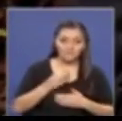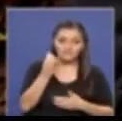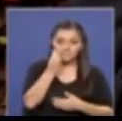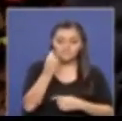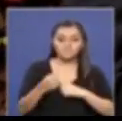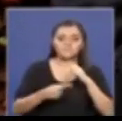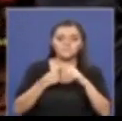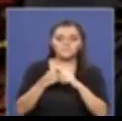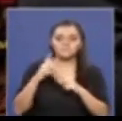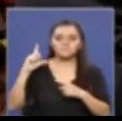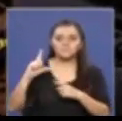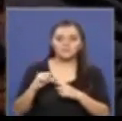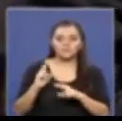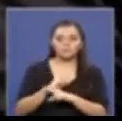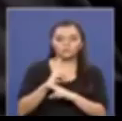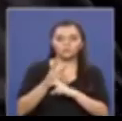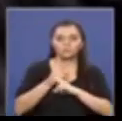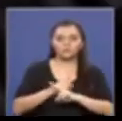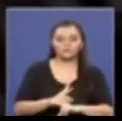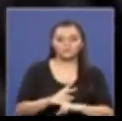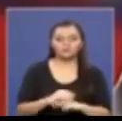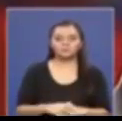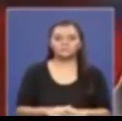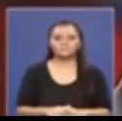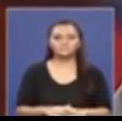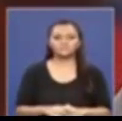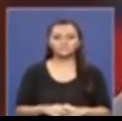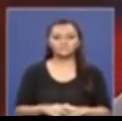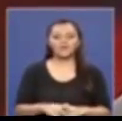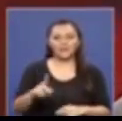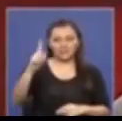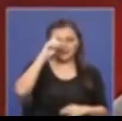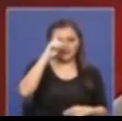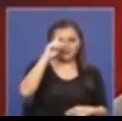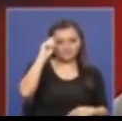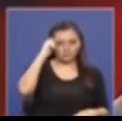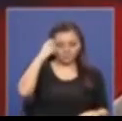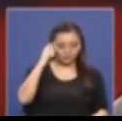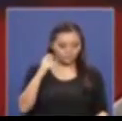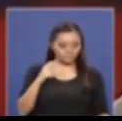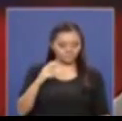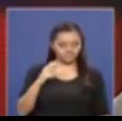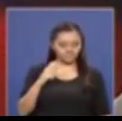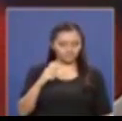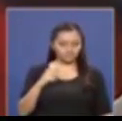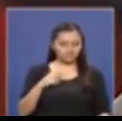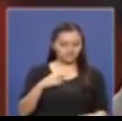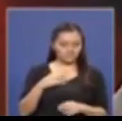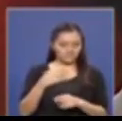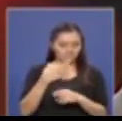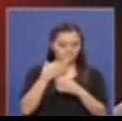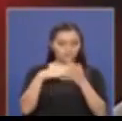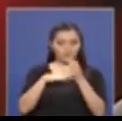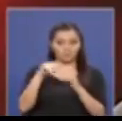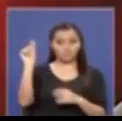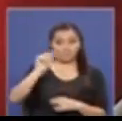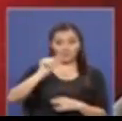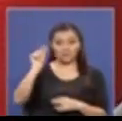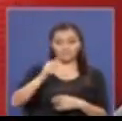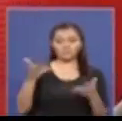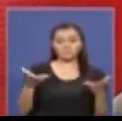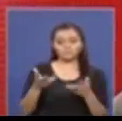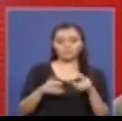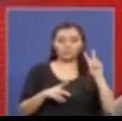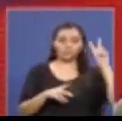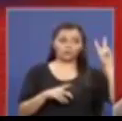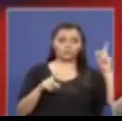de energía eléctrica para proteger al medio ambiente. Sí, señales tarifarias, ya me acordé también. Por ejemplo, es más barato la energía de 2 a 4 de la mañana,